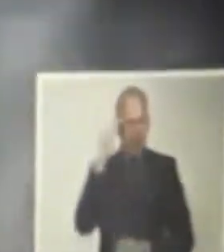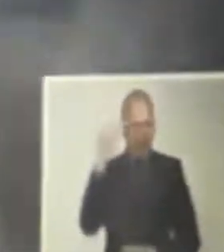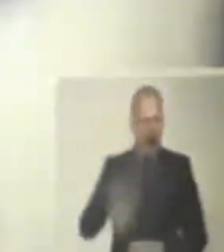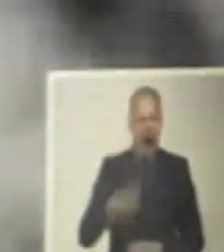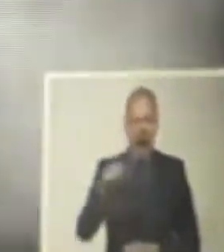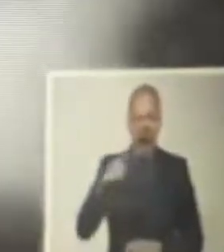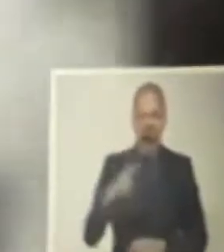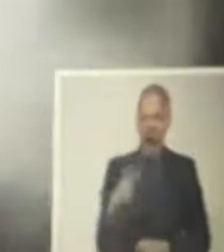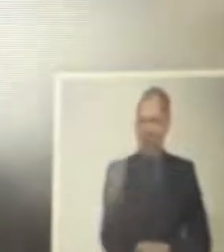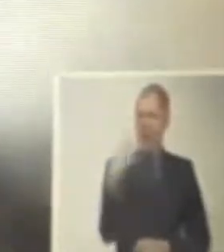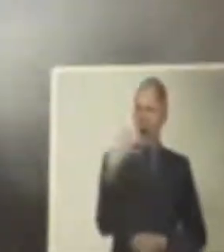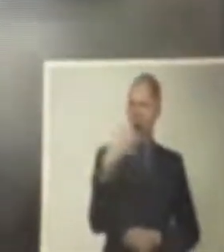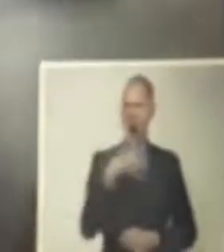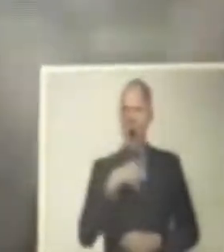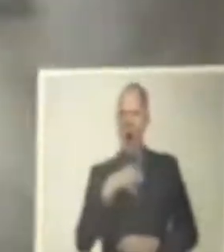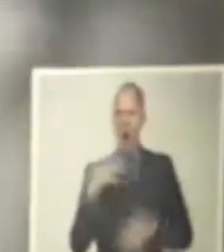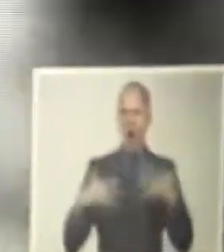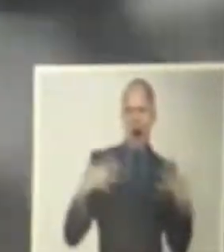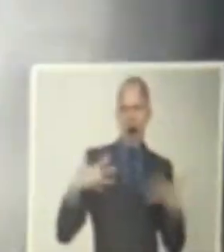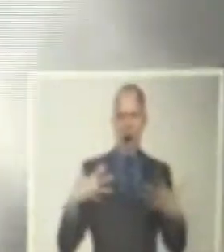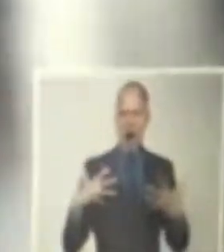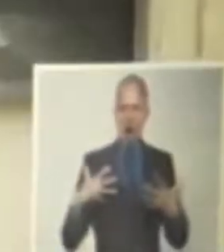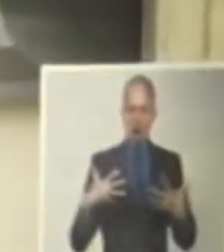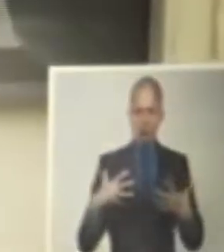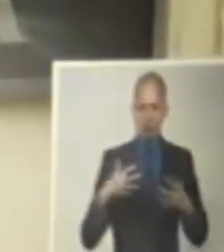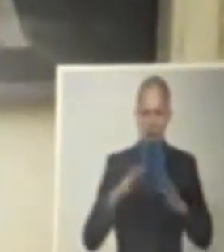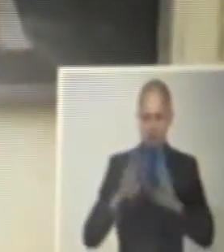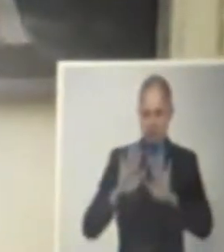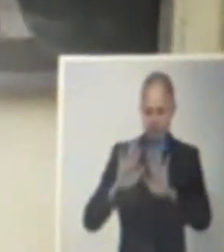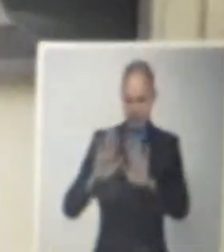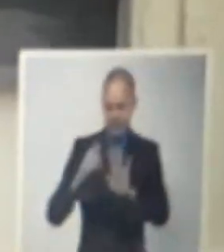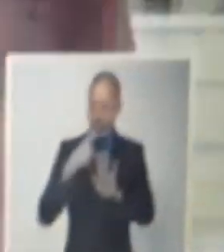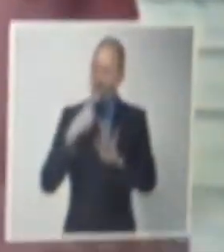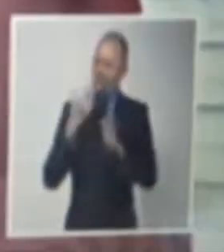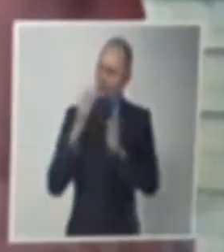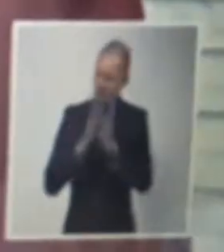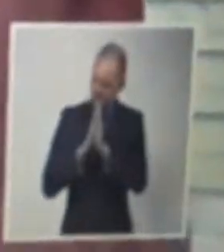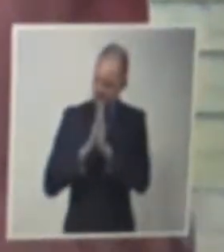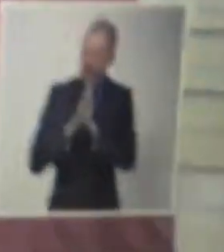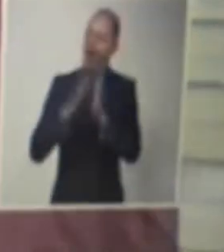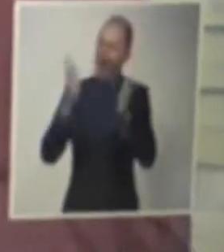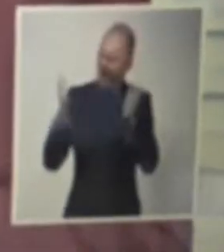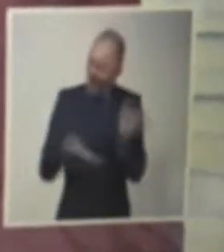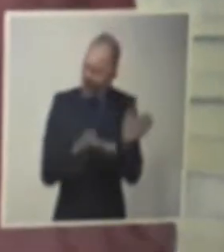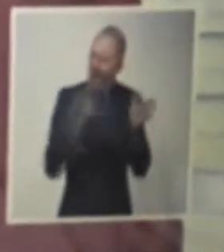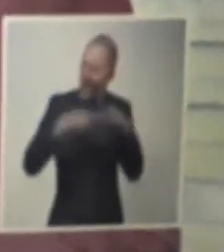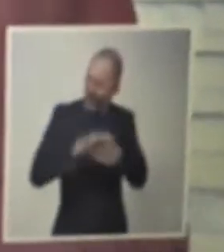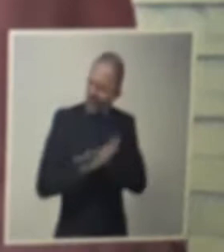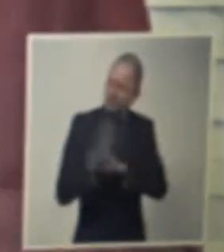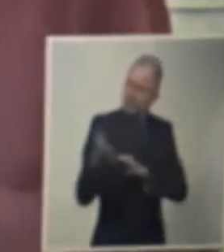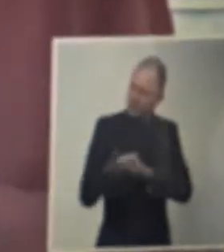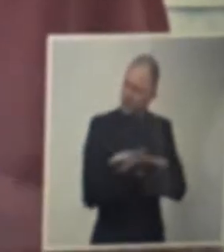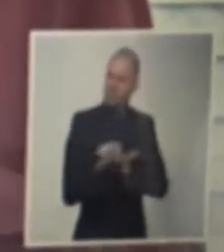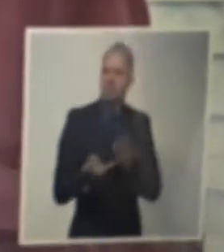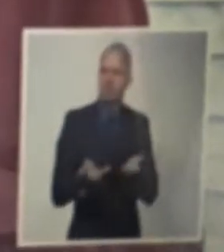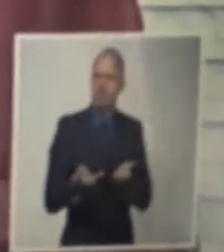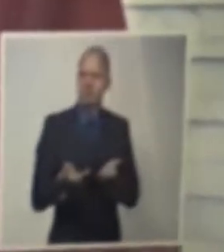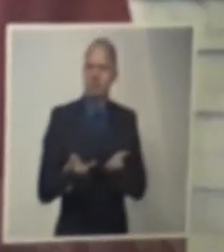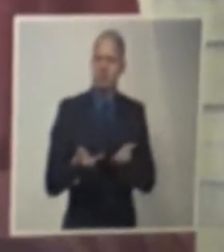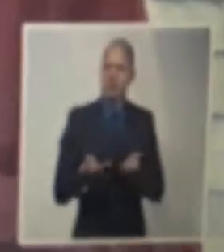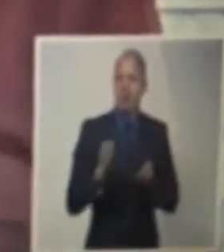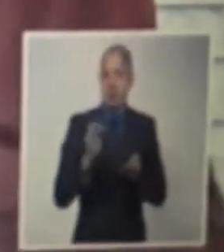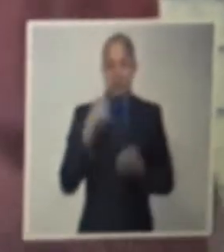insistencia en mantener esa actitud, entonces les propusimos entrar al ministerio. A pesar de que, repito, su actitud era muy